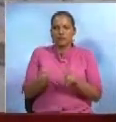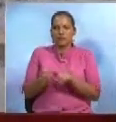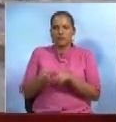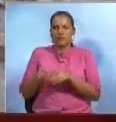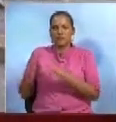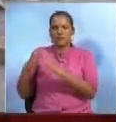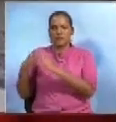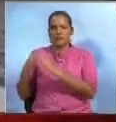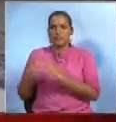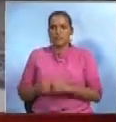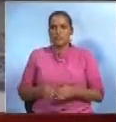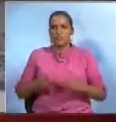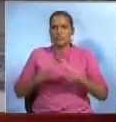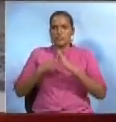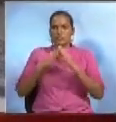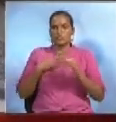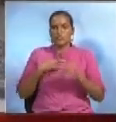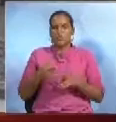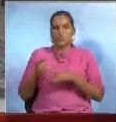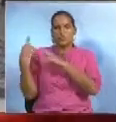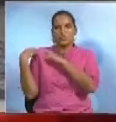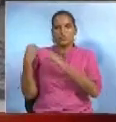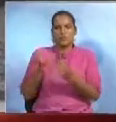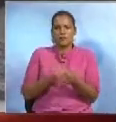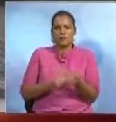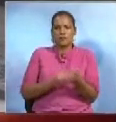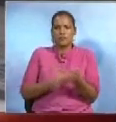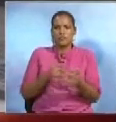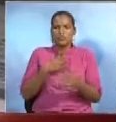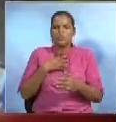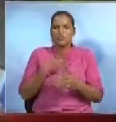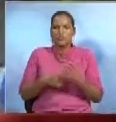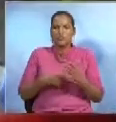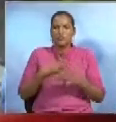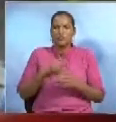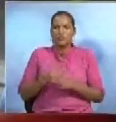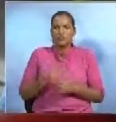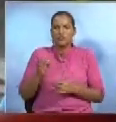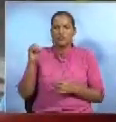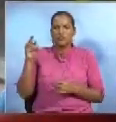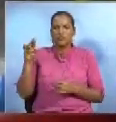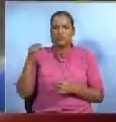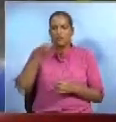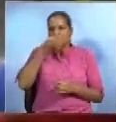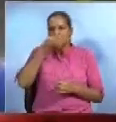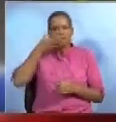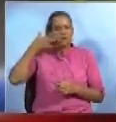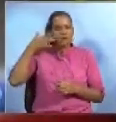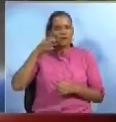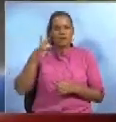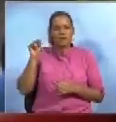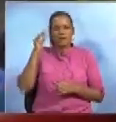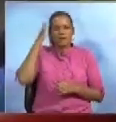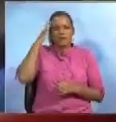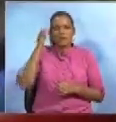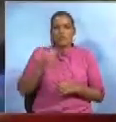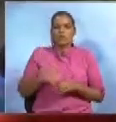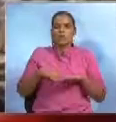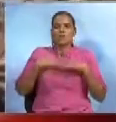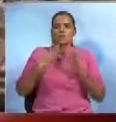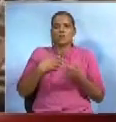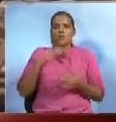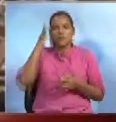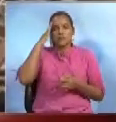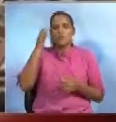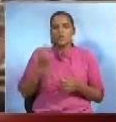La vivienda había quedado a cargo de su hermana, que se encuentra en el oriente ecuatoriano. No sabe cómo reaccionará cuando